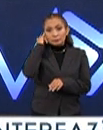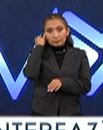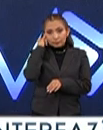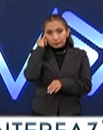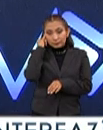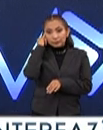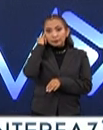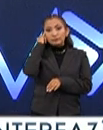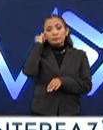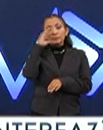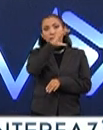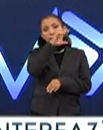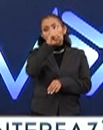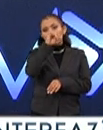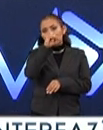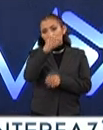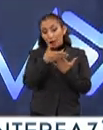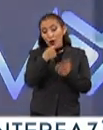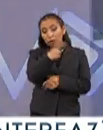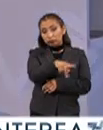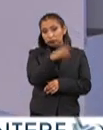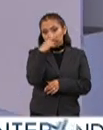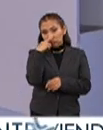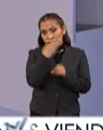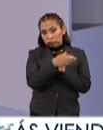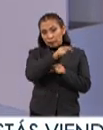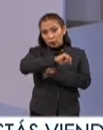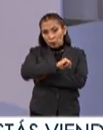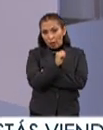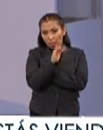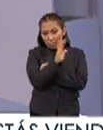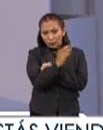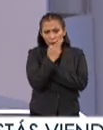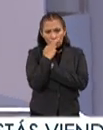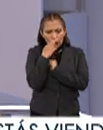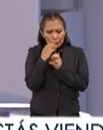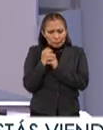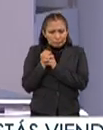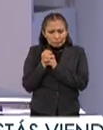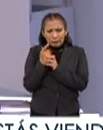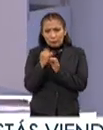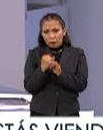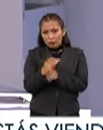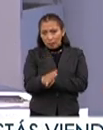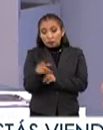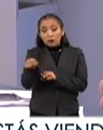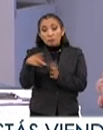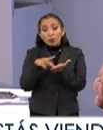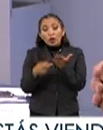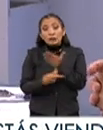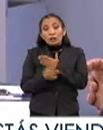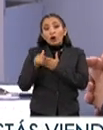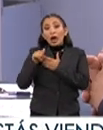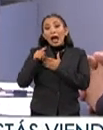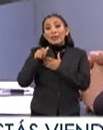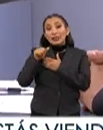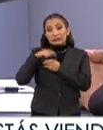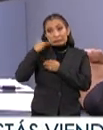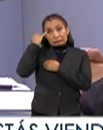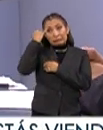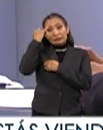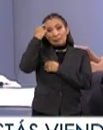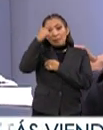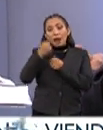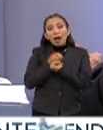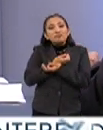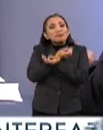indígenas. La CDI tiene ahora la responsabilidad de resguardar toda esa información, y el proyecto del Atlas es una iniciativa